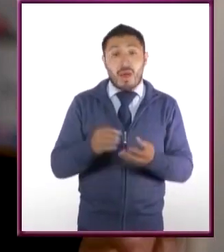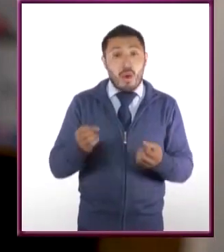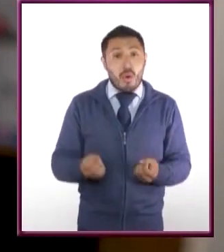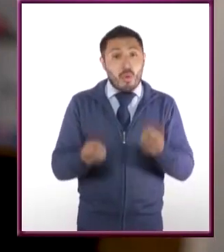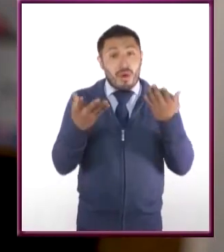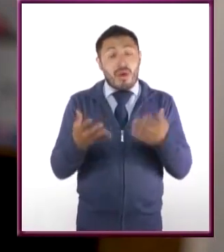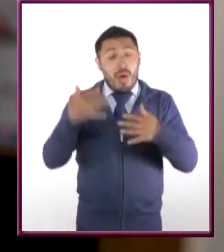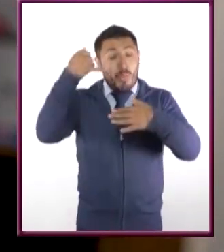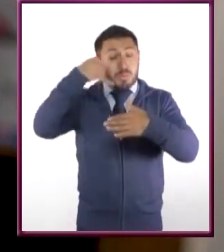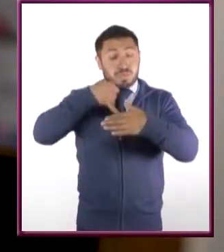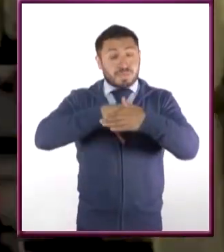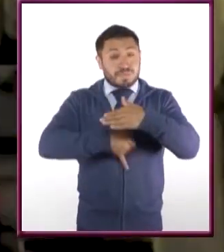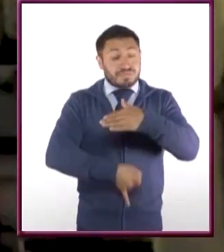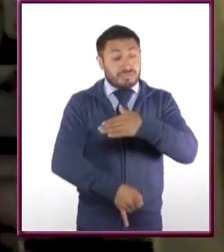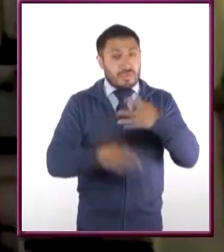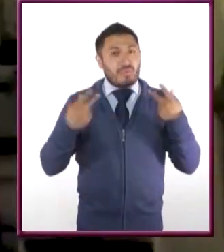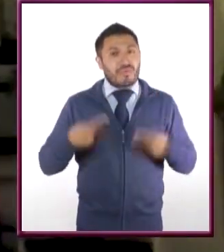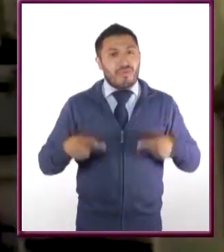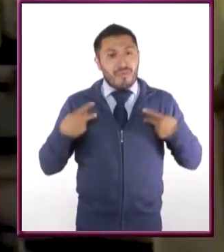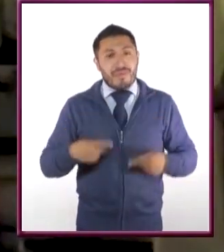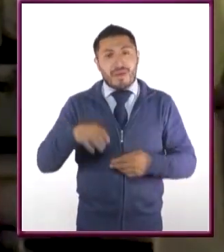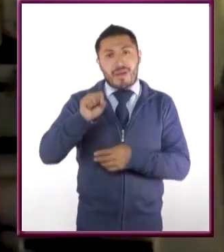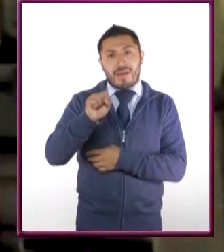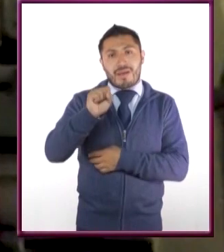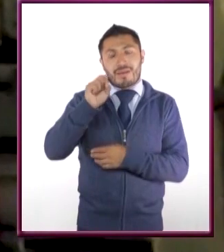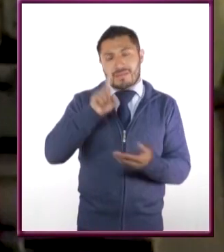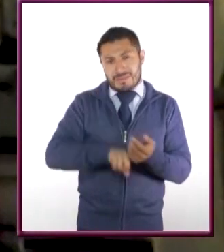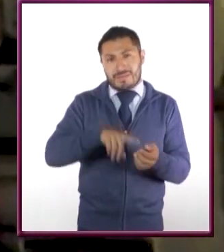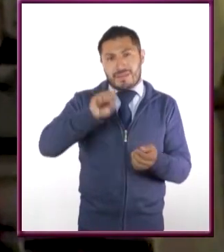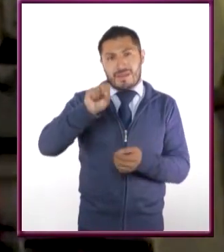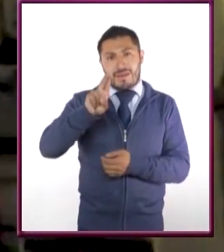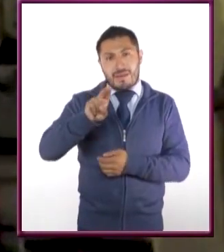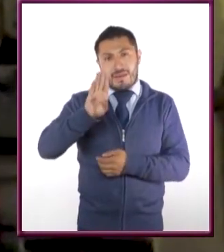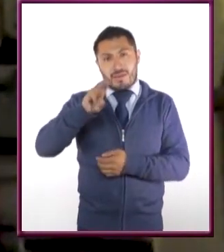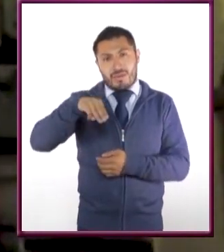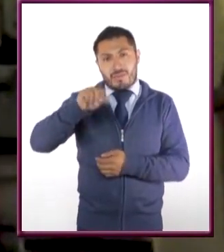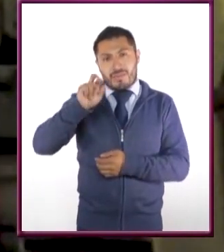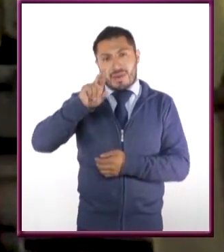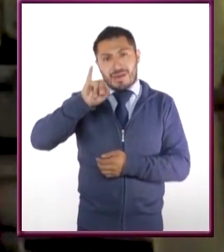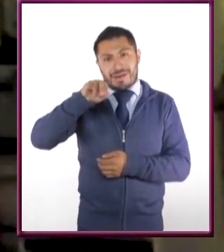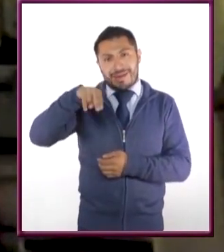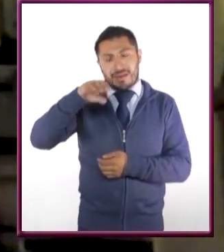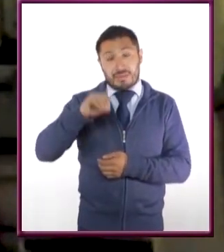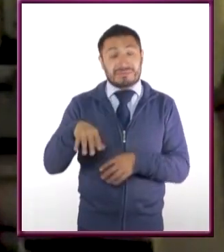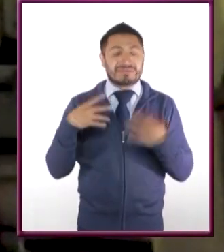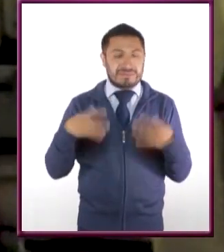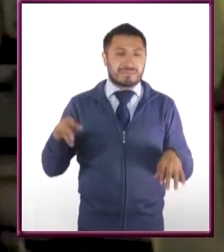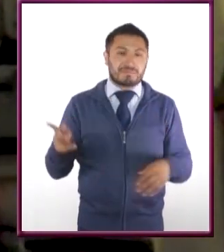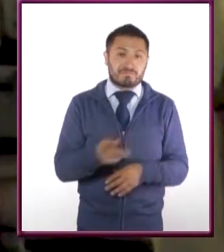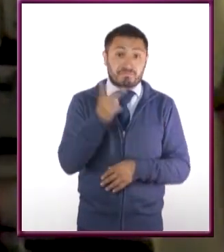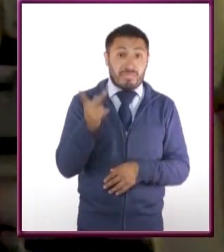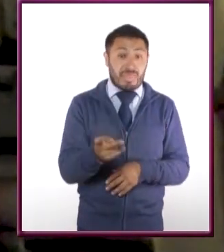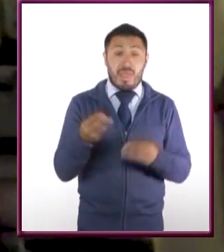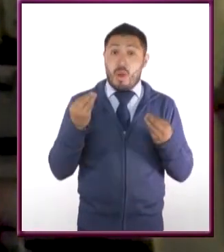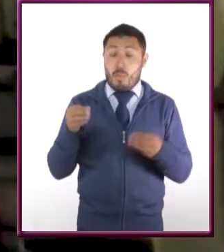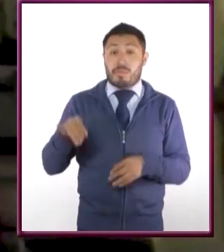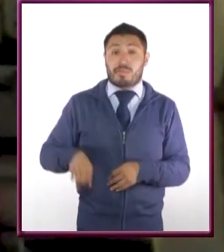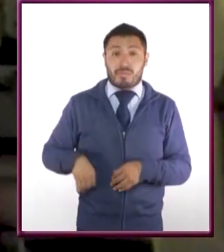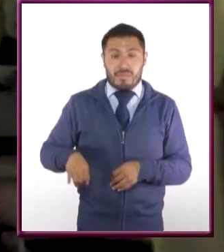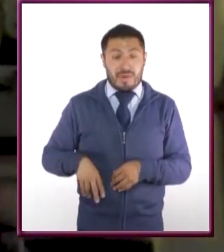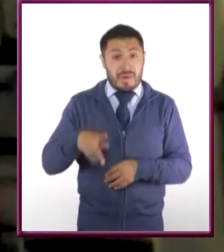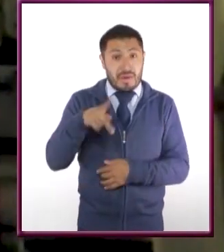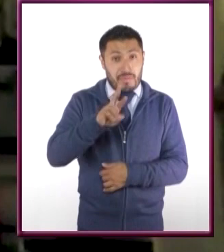humanos en un submarino? Bueno, Ernesto, es una pregunta muy interesante y hay que tener algo en mente